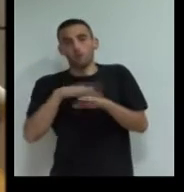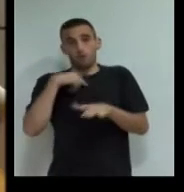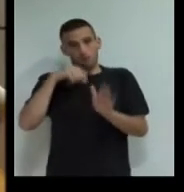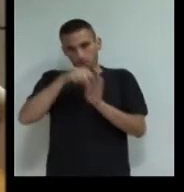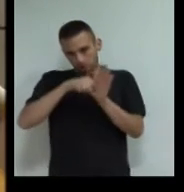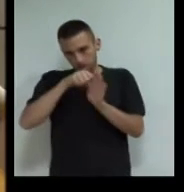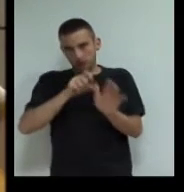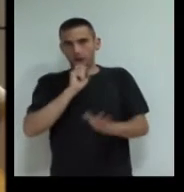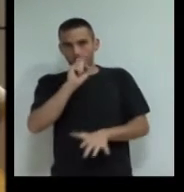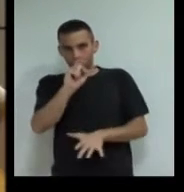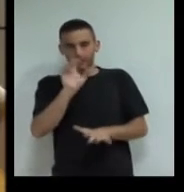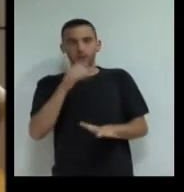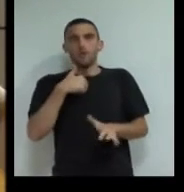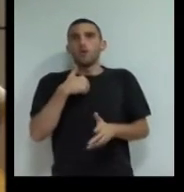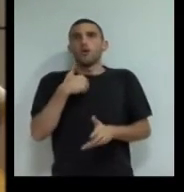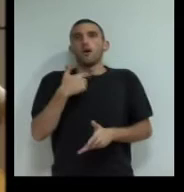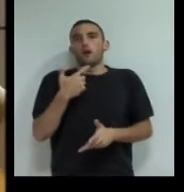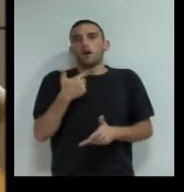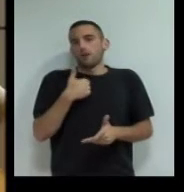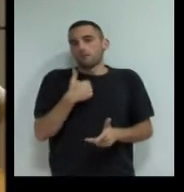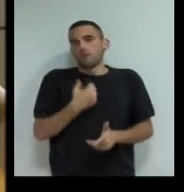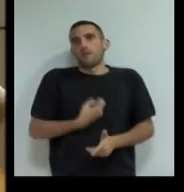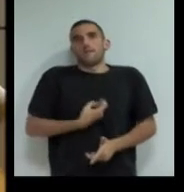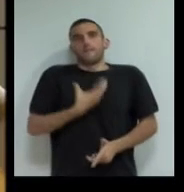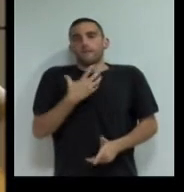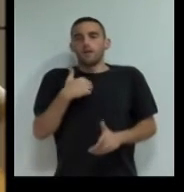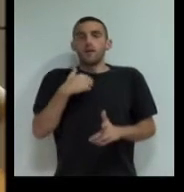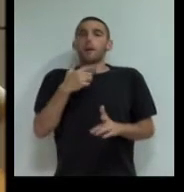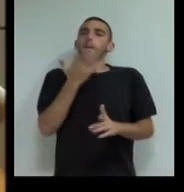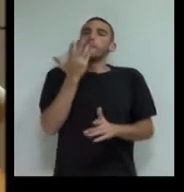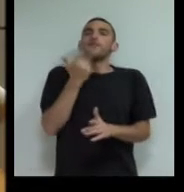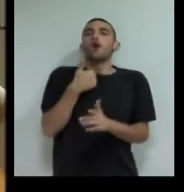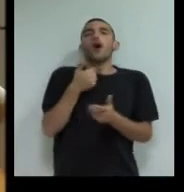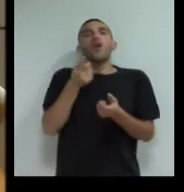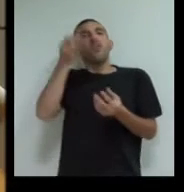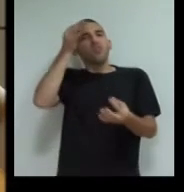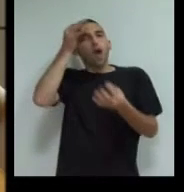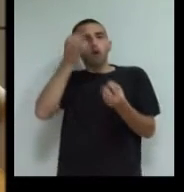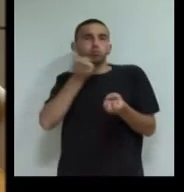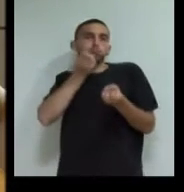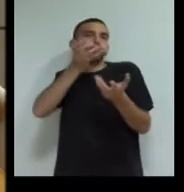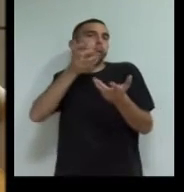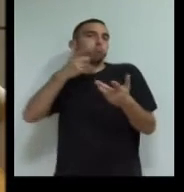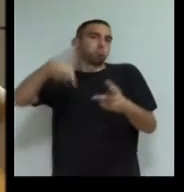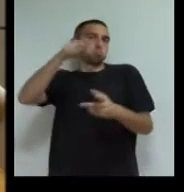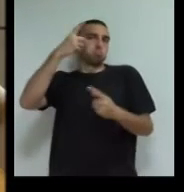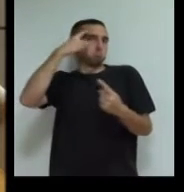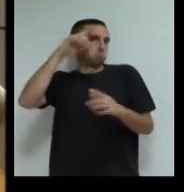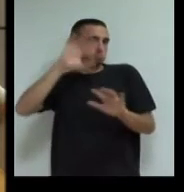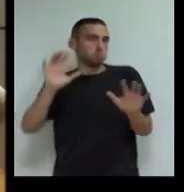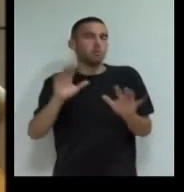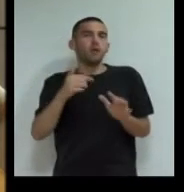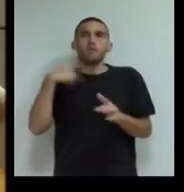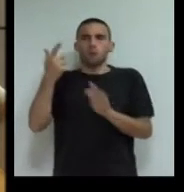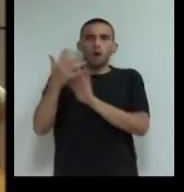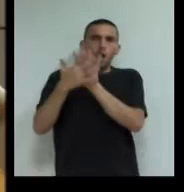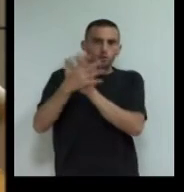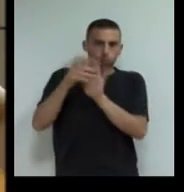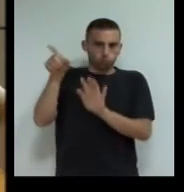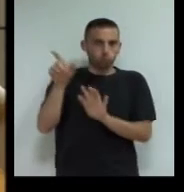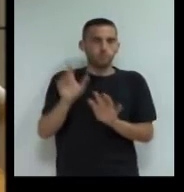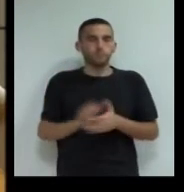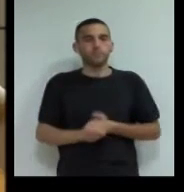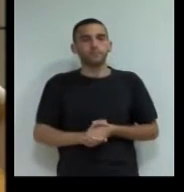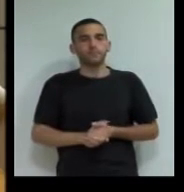enrollo porque el tema me apasiona y desde luego no es así. Yo prefiero dejar los datos y vamos, que sin problema ninguno hables tú.